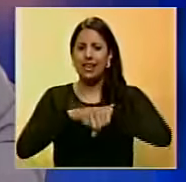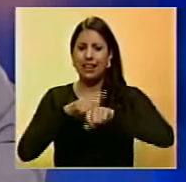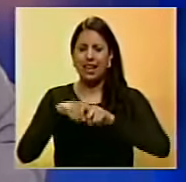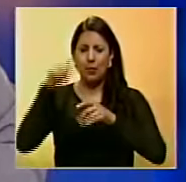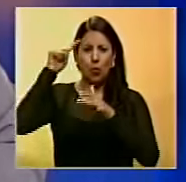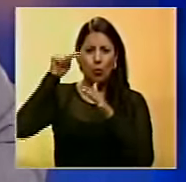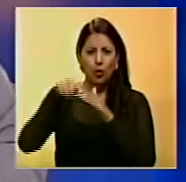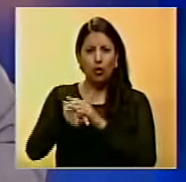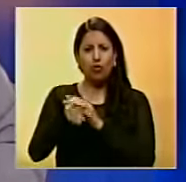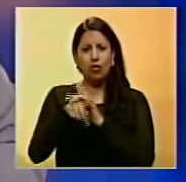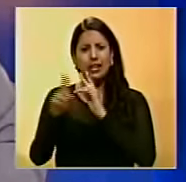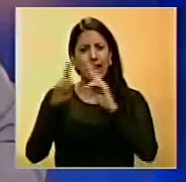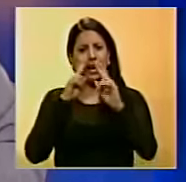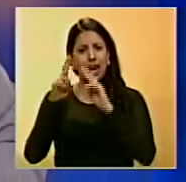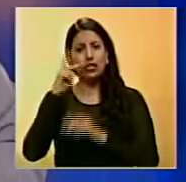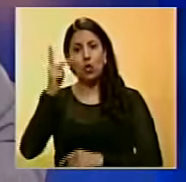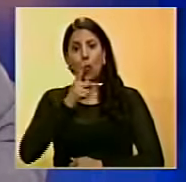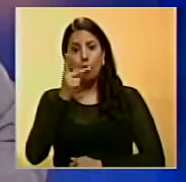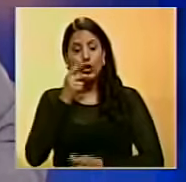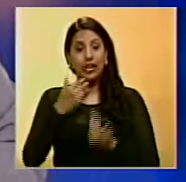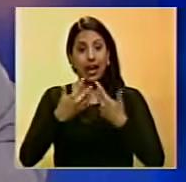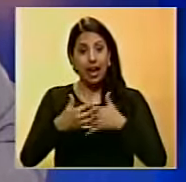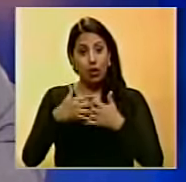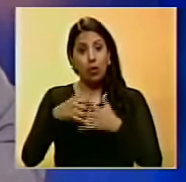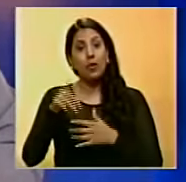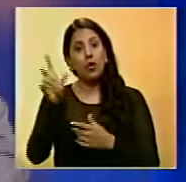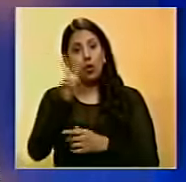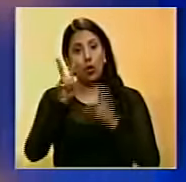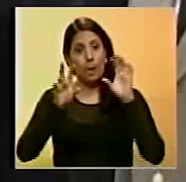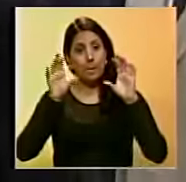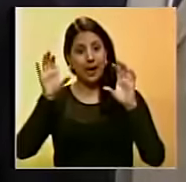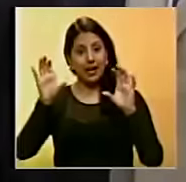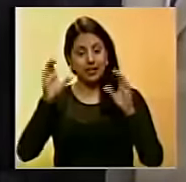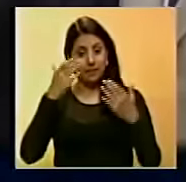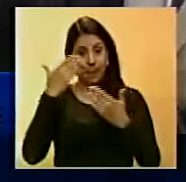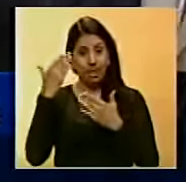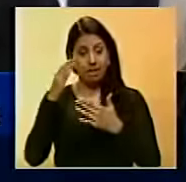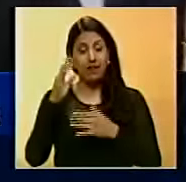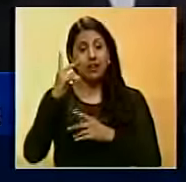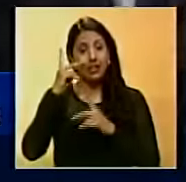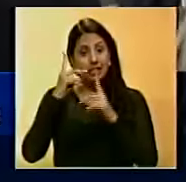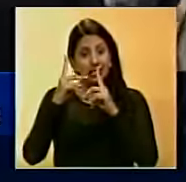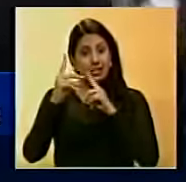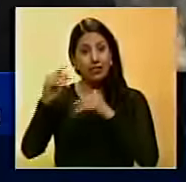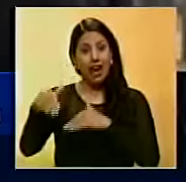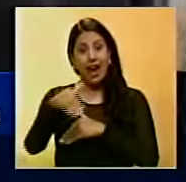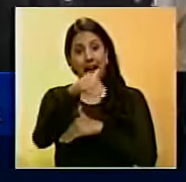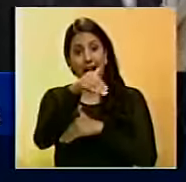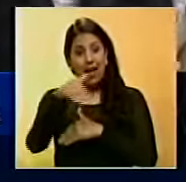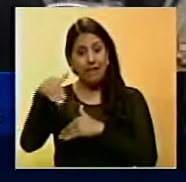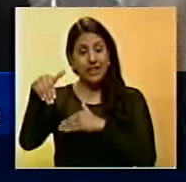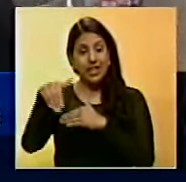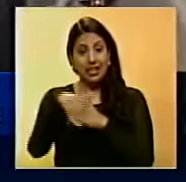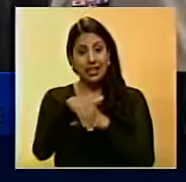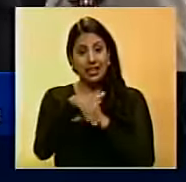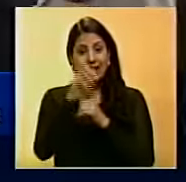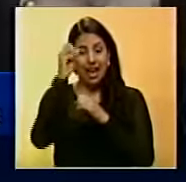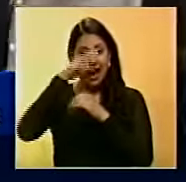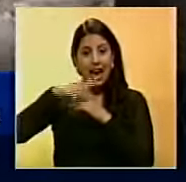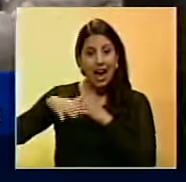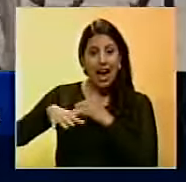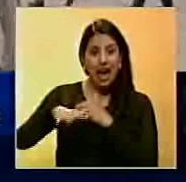en la profundización de las relaciones políticas y económicas bilaterales tras recorrer la avenida de los campos